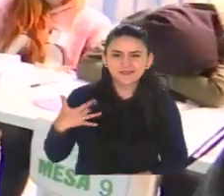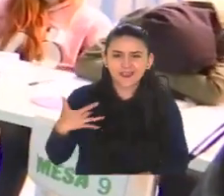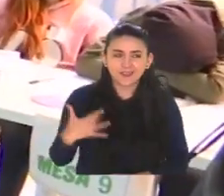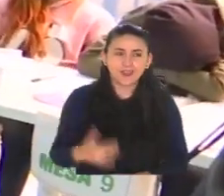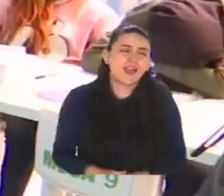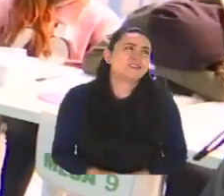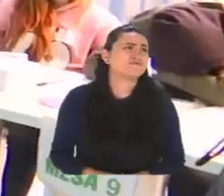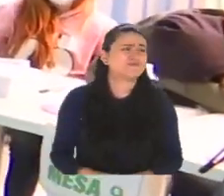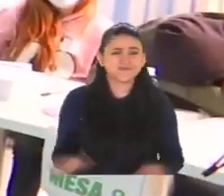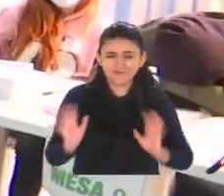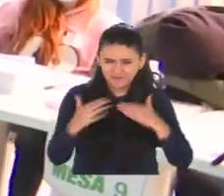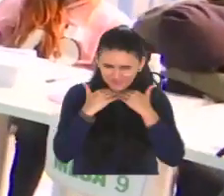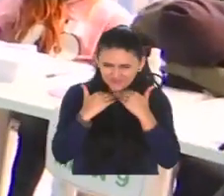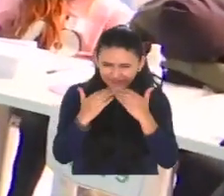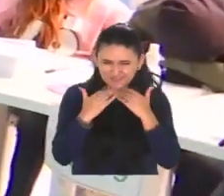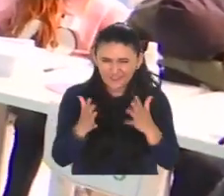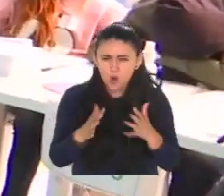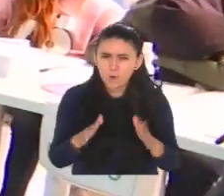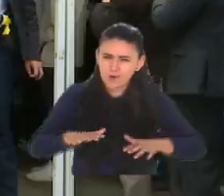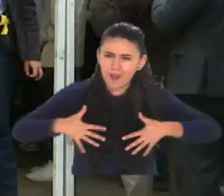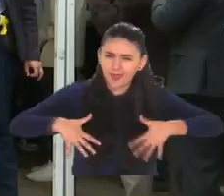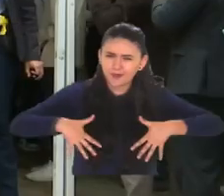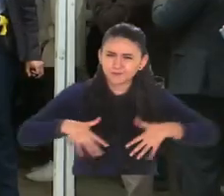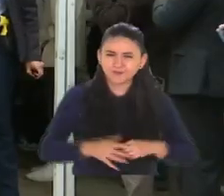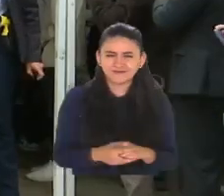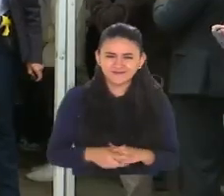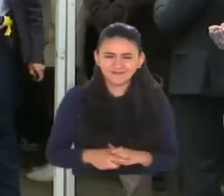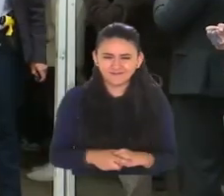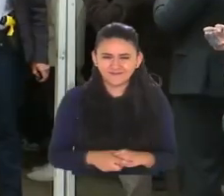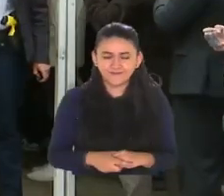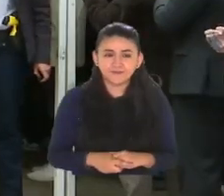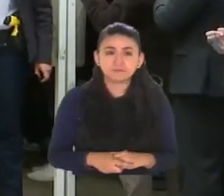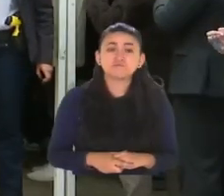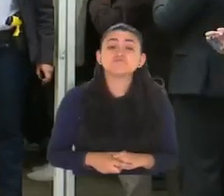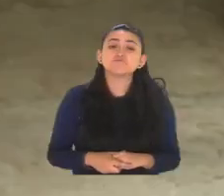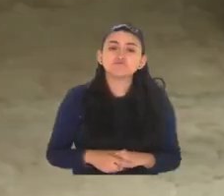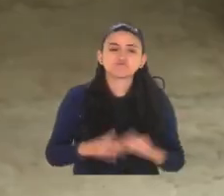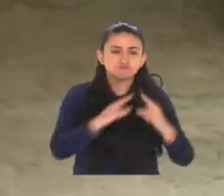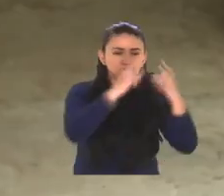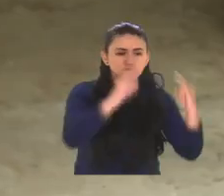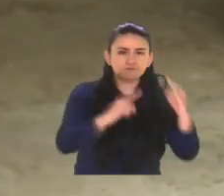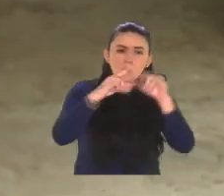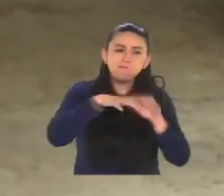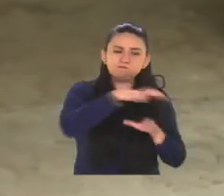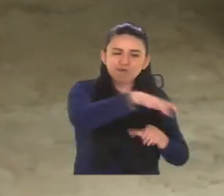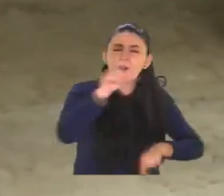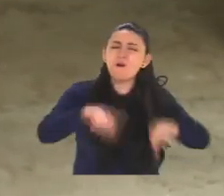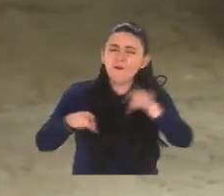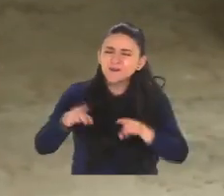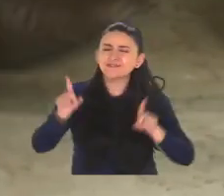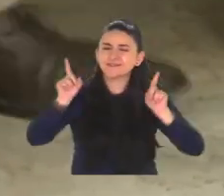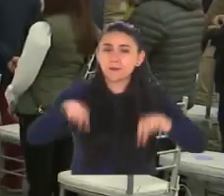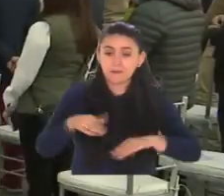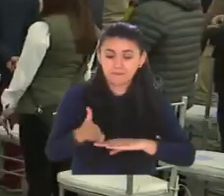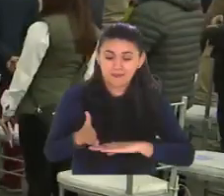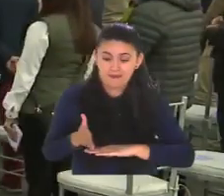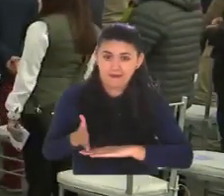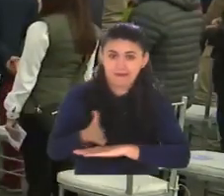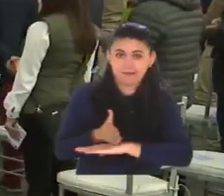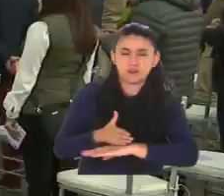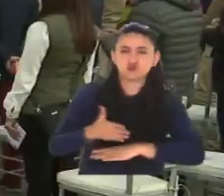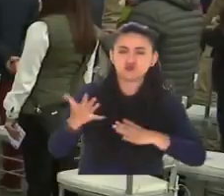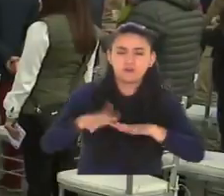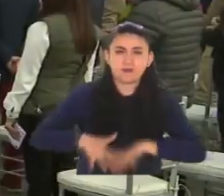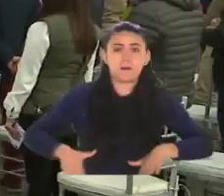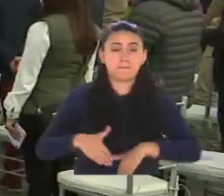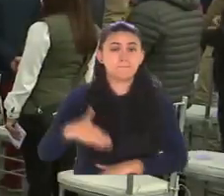no sé eso pasaba en algunos puntos de votación de bogotá pero minutos antes en la plaza de